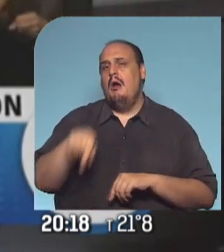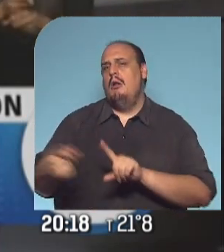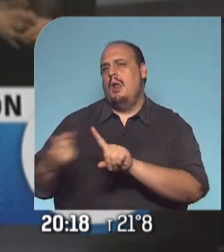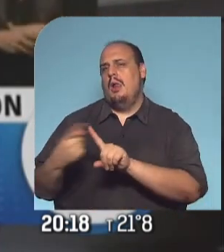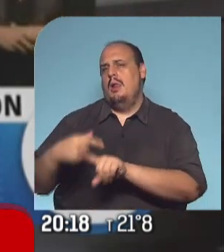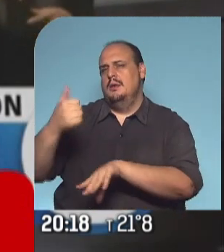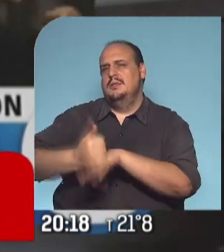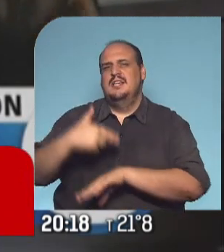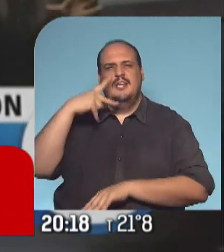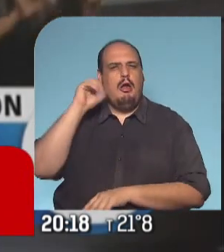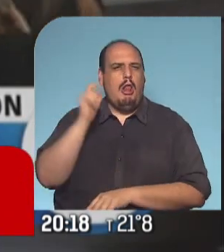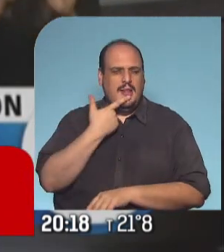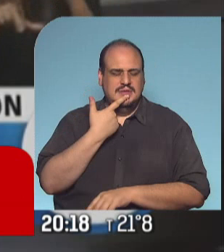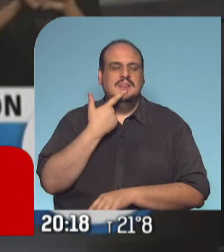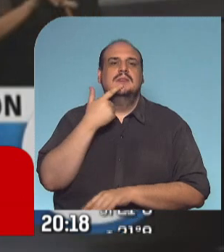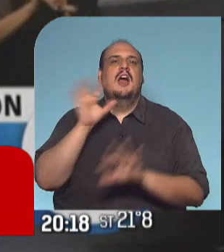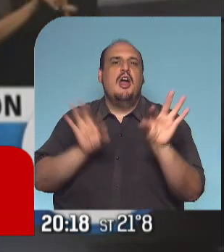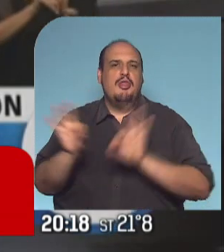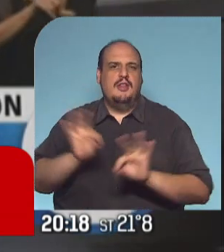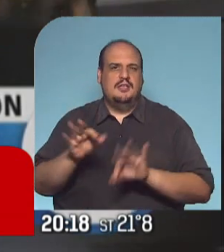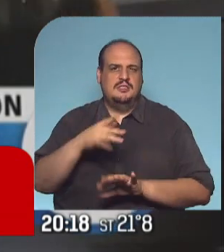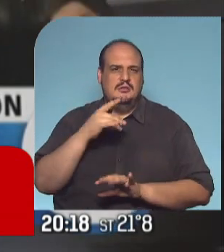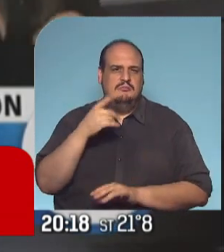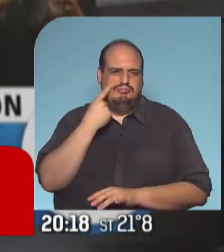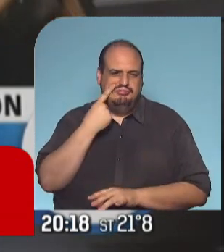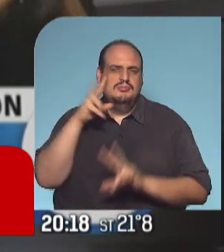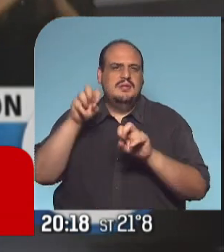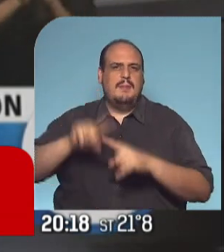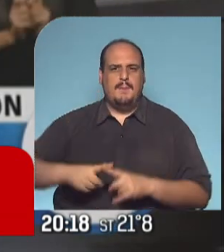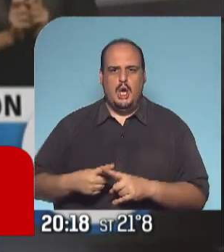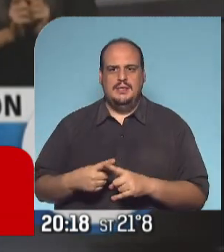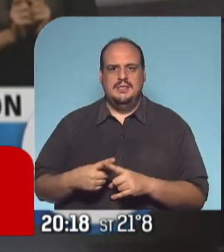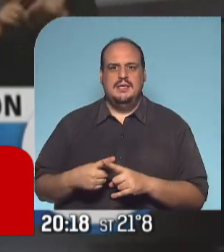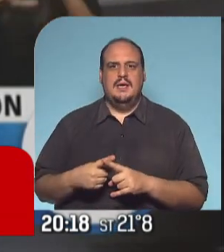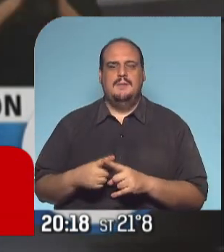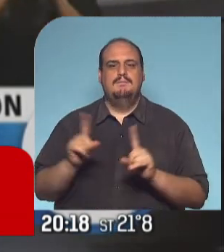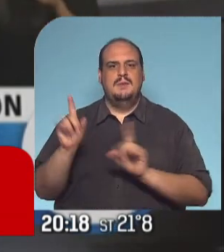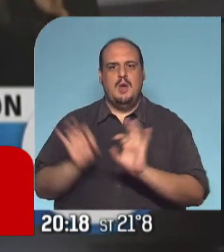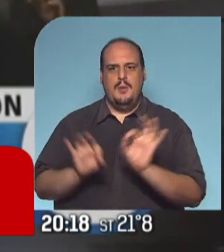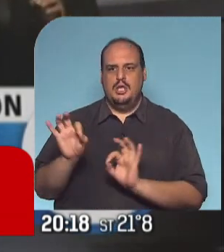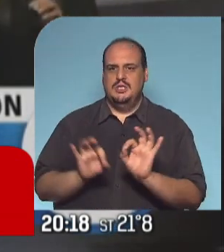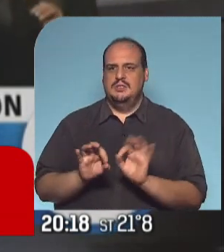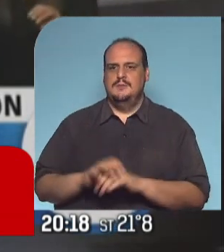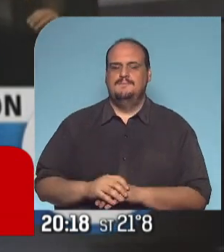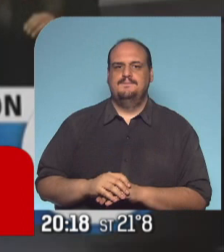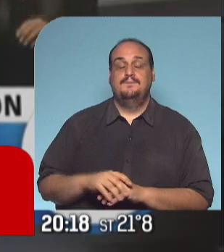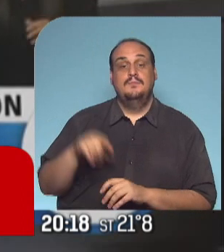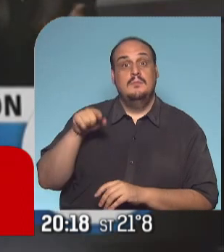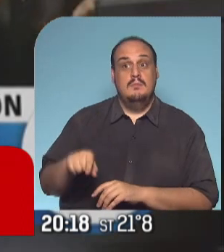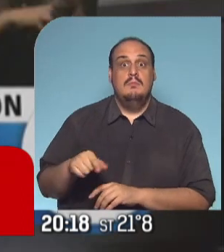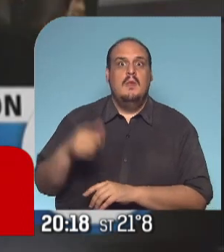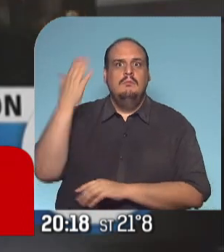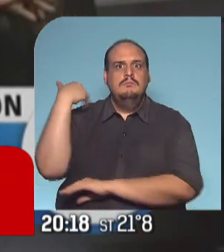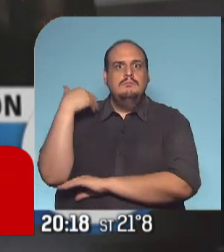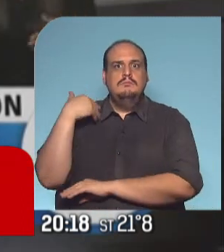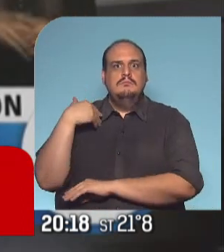con Nicolás para conocer más detalles, por supuesto, de lo que tiene que ver con la parte política, si se quiere, de este proyecto que después de una jornada maratónica,